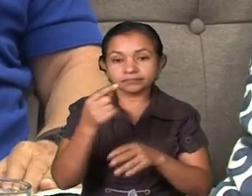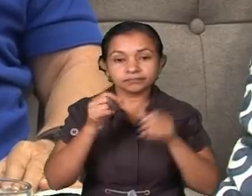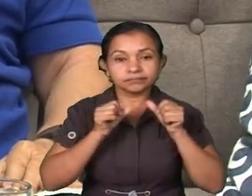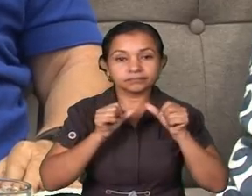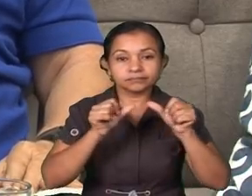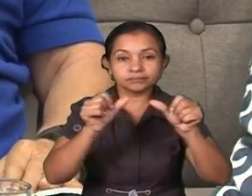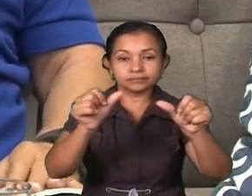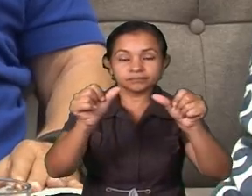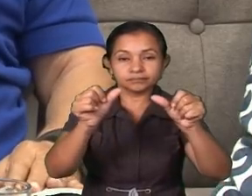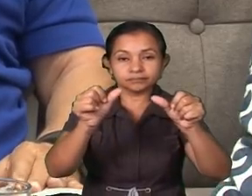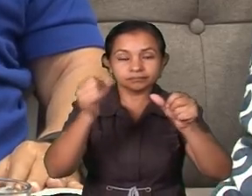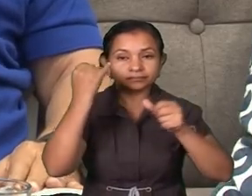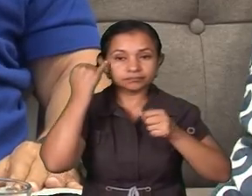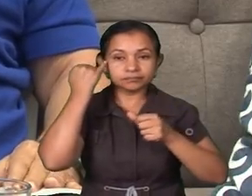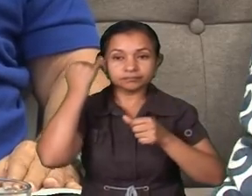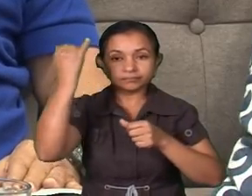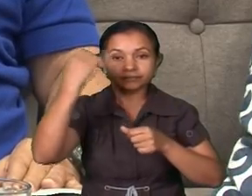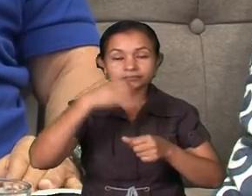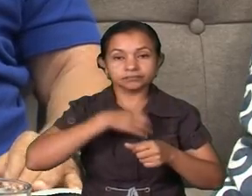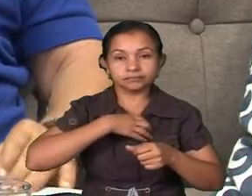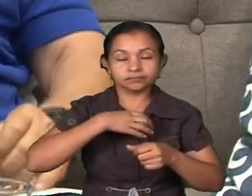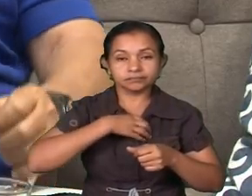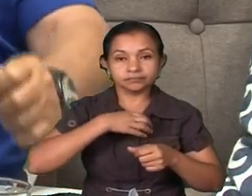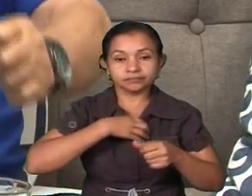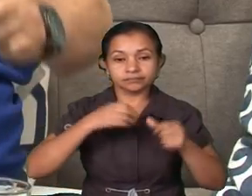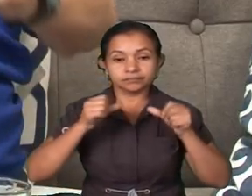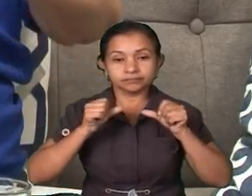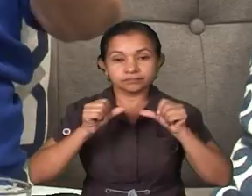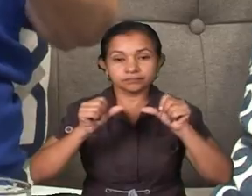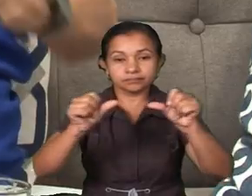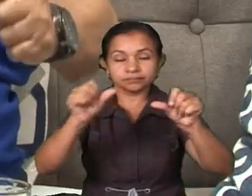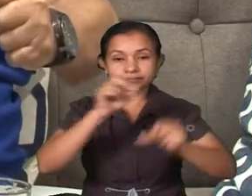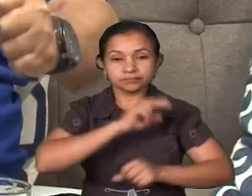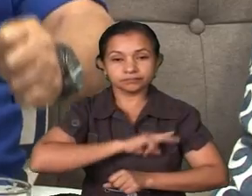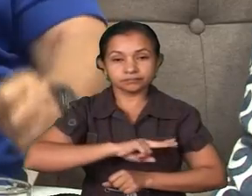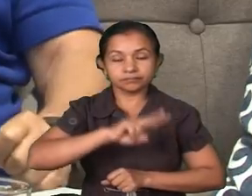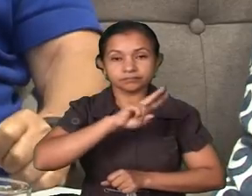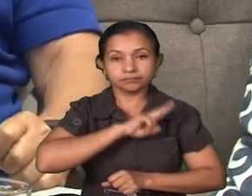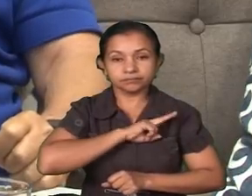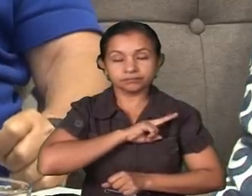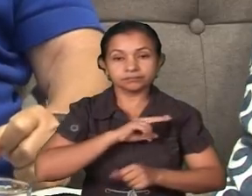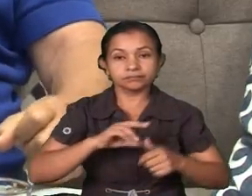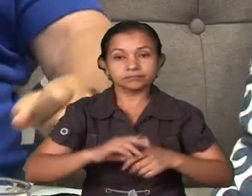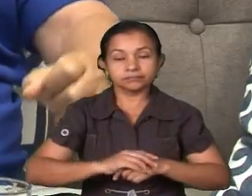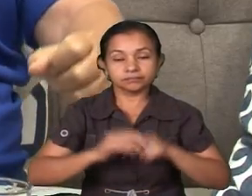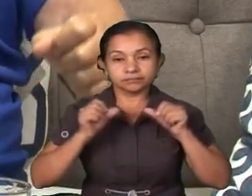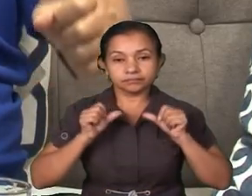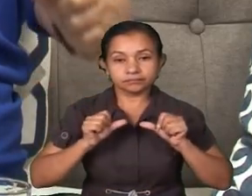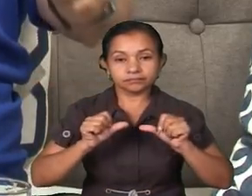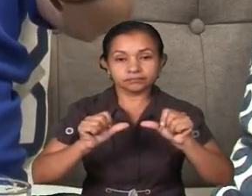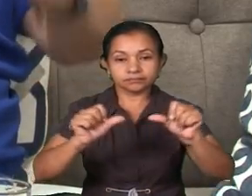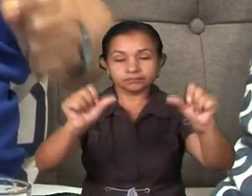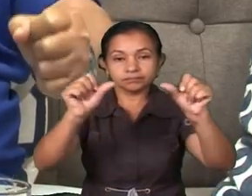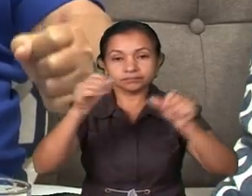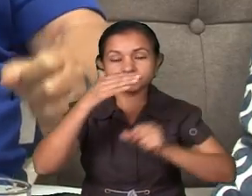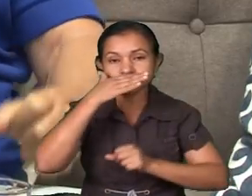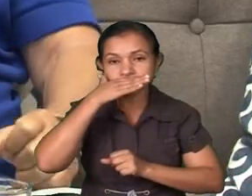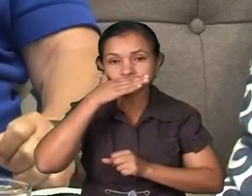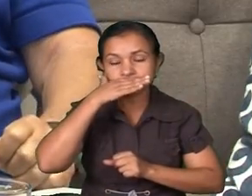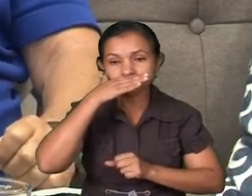con nuestros principios, que sigamos con nuestros valores, que sigamos